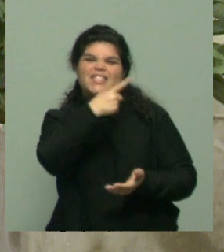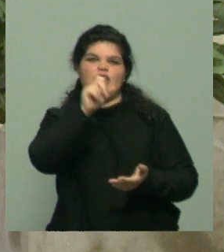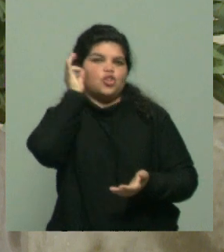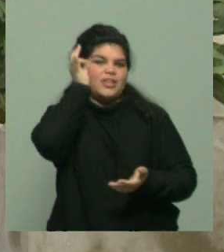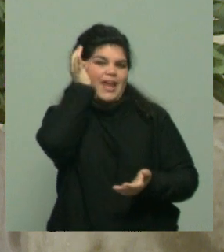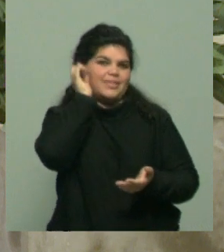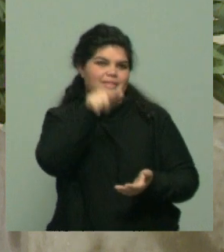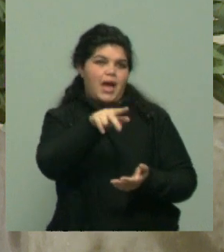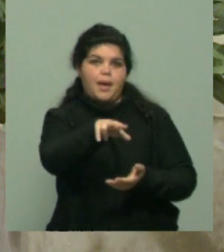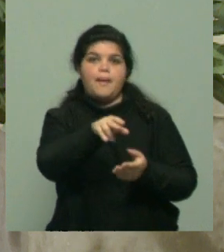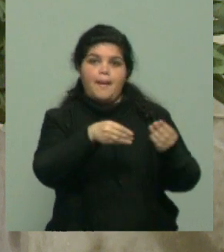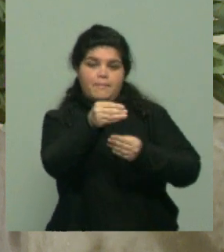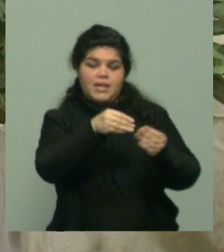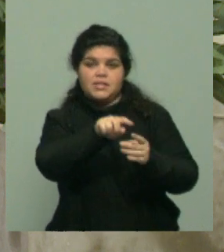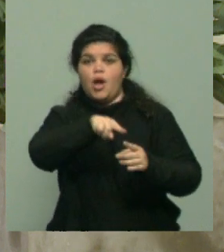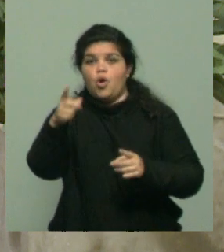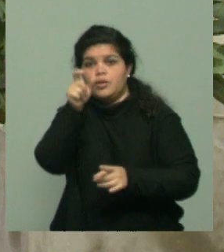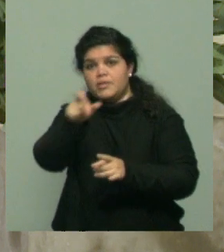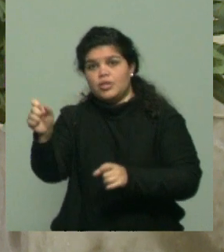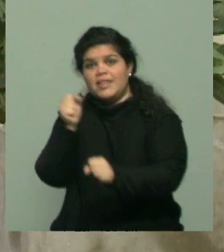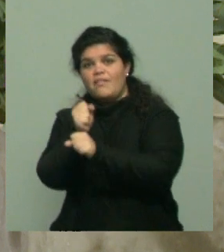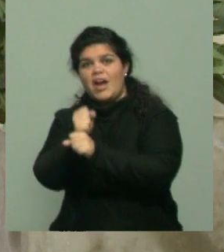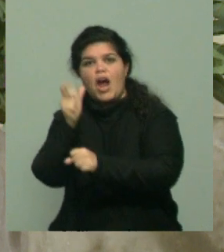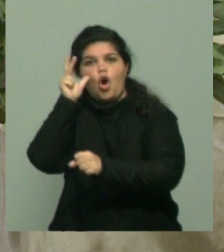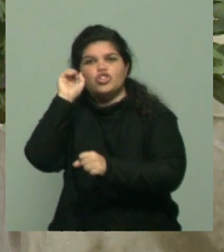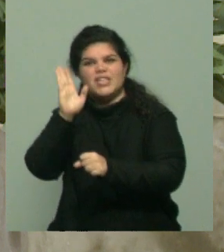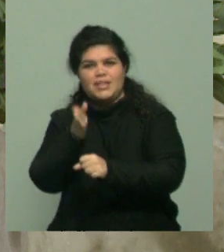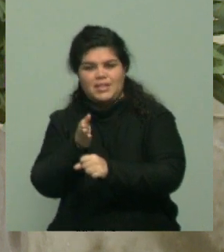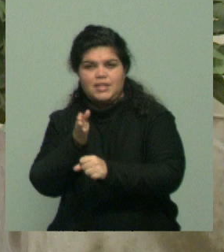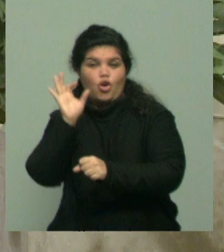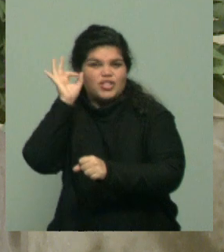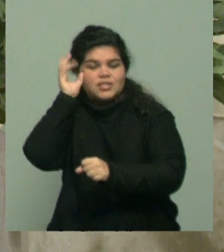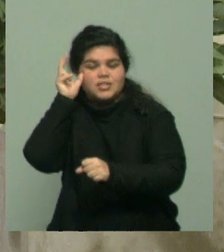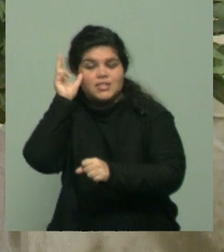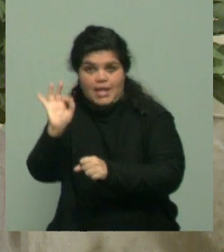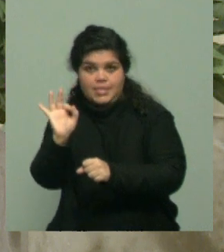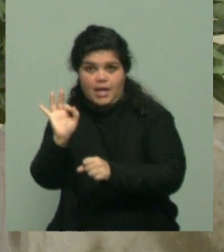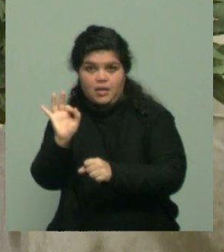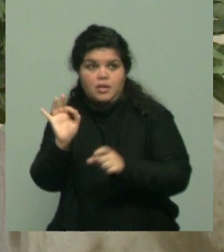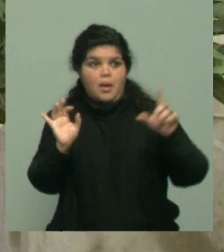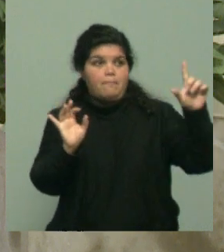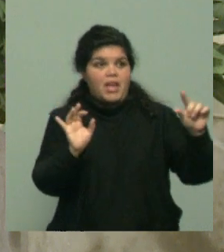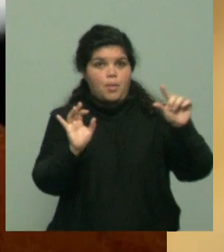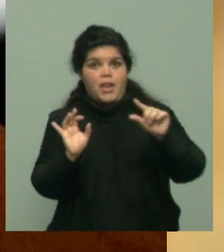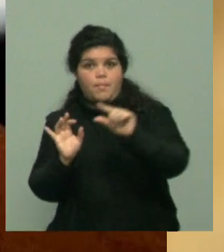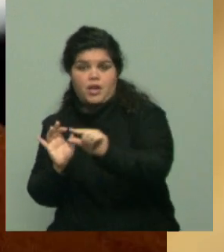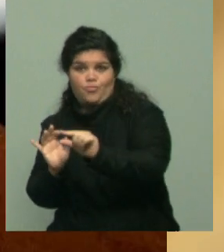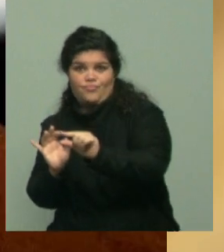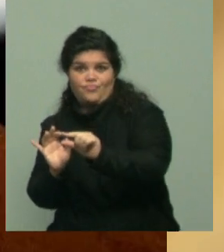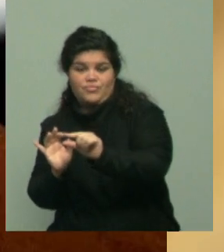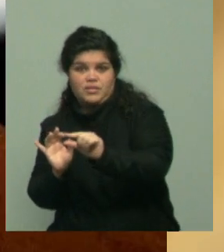hay 50 pesos que se quedan en el camino. Sí. Con el agravante de que todos sabemos que las